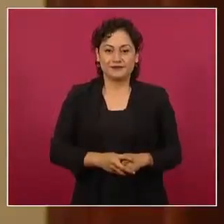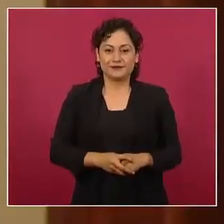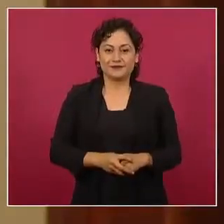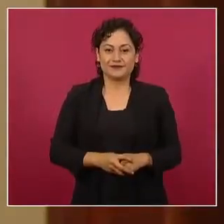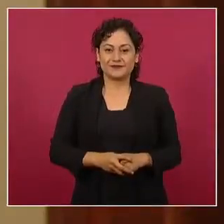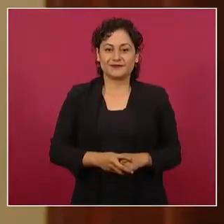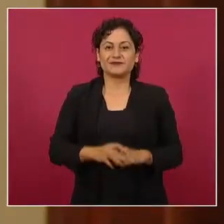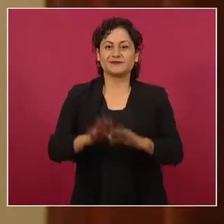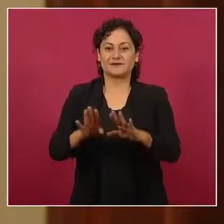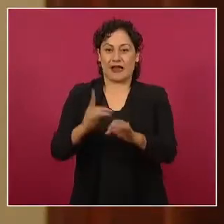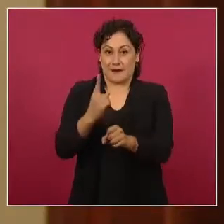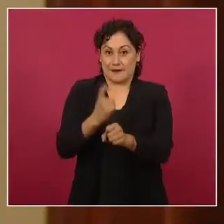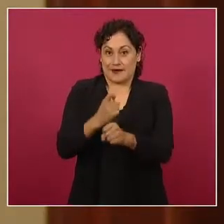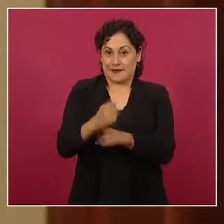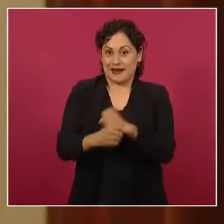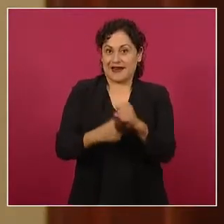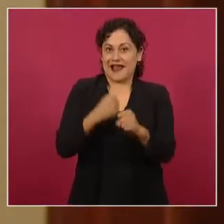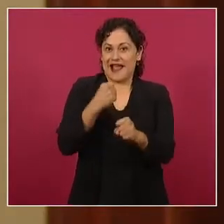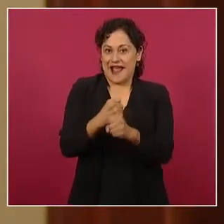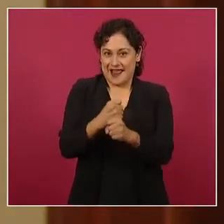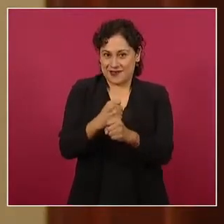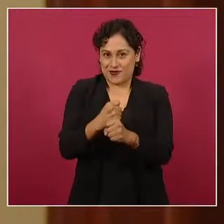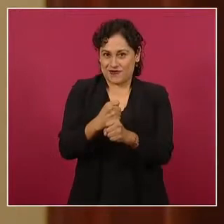Del primer año legislativo.